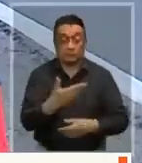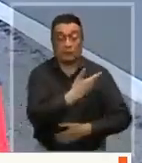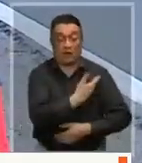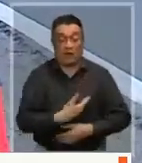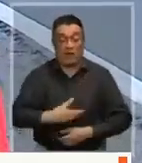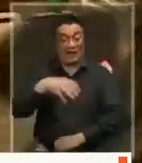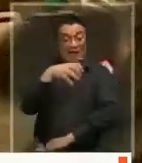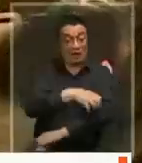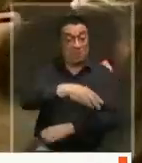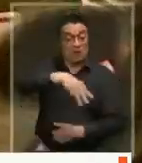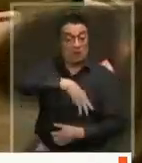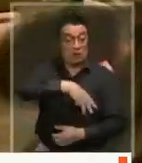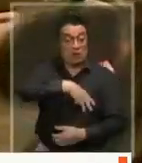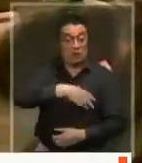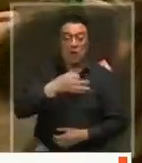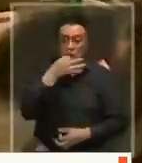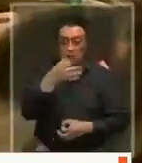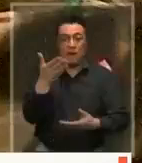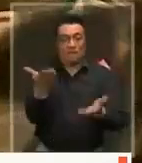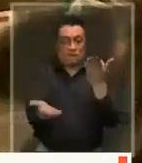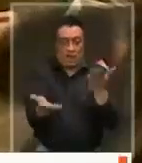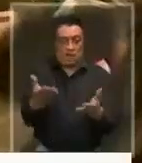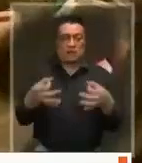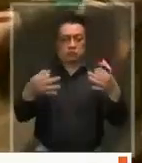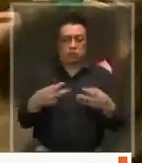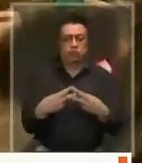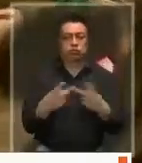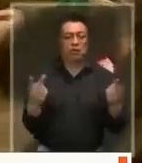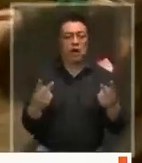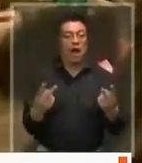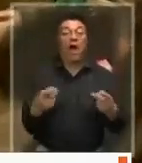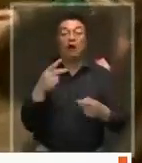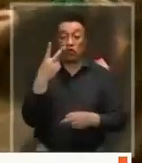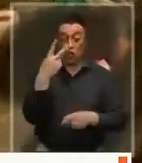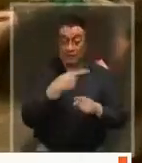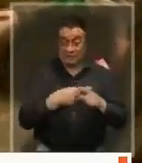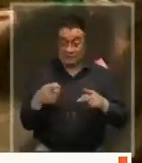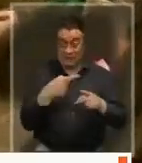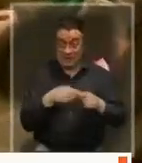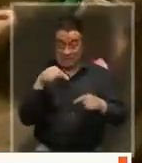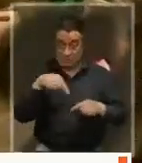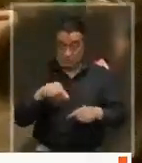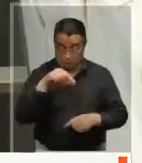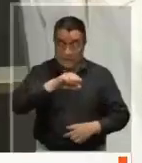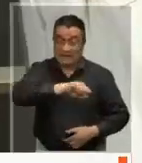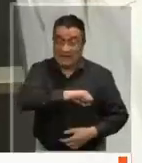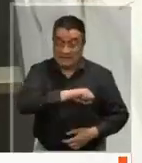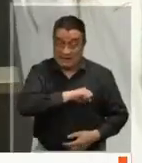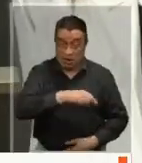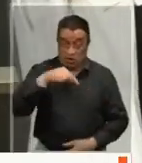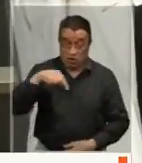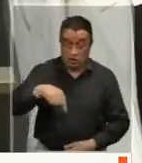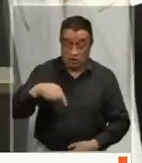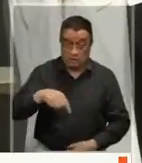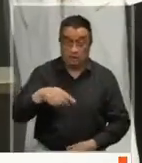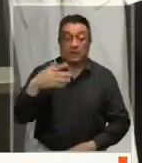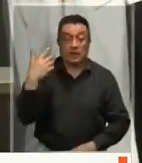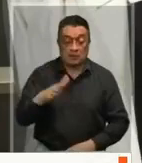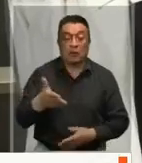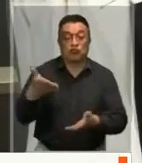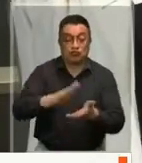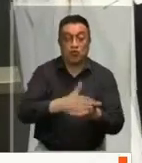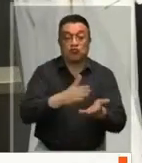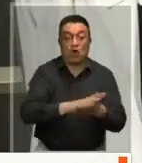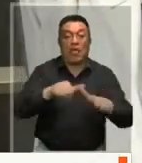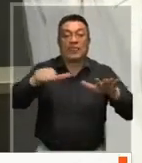región metropolitana entregó un crudo balance. En las últimas 2 semanas, en la ciudad de Santiago, han sido asesinadas